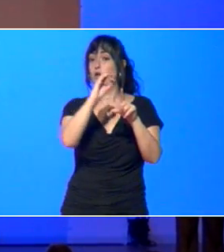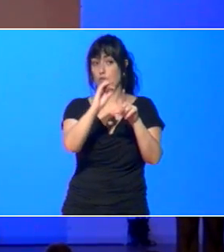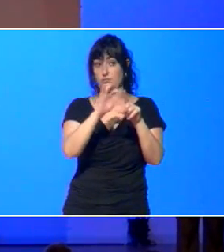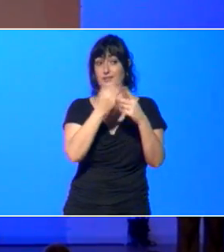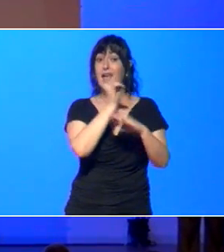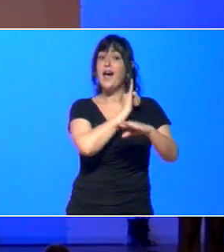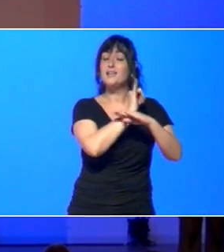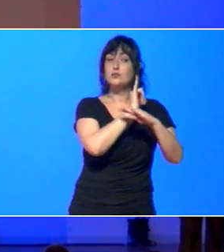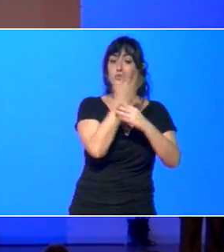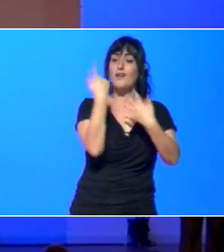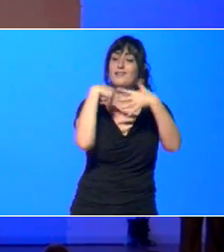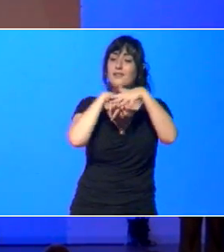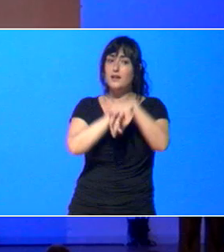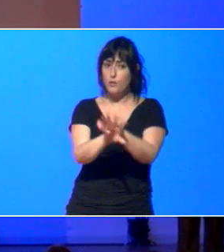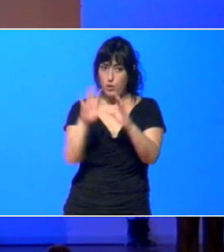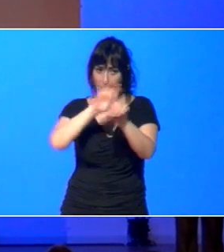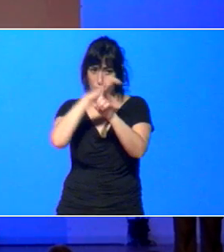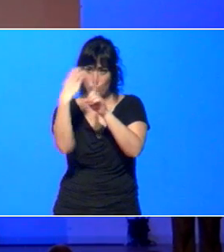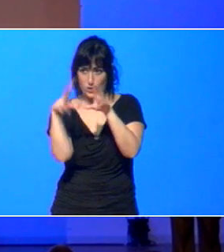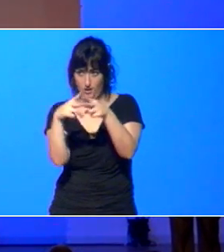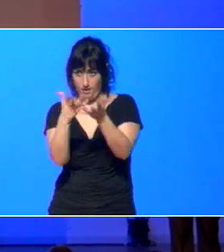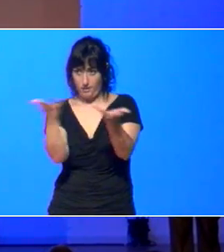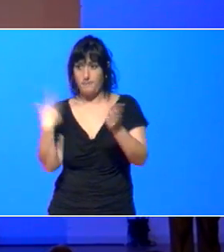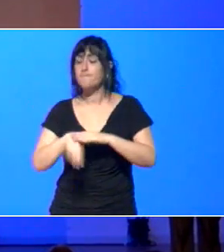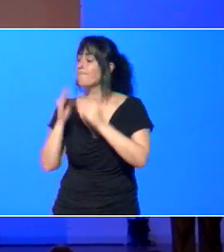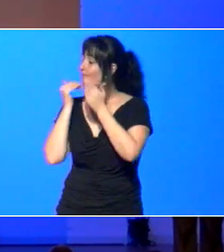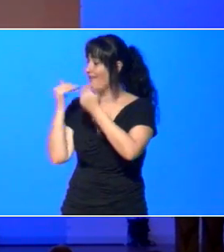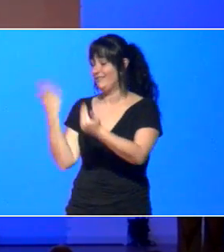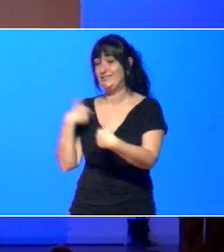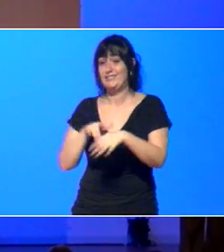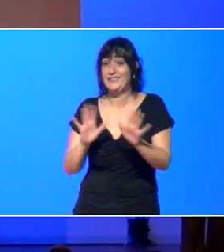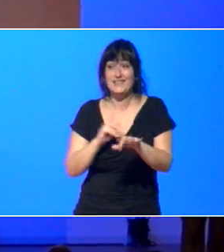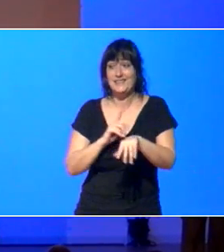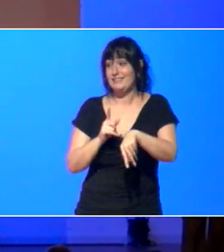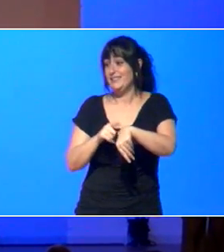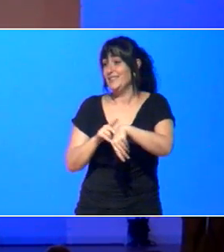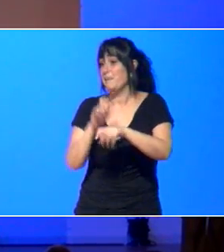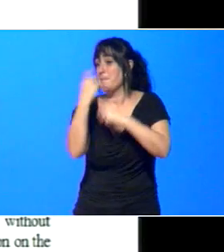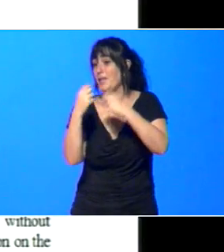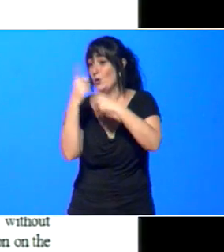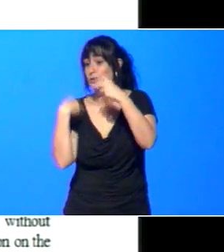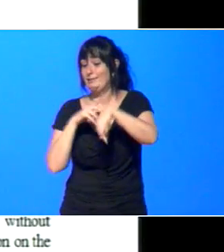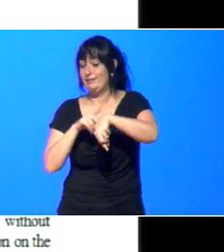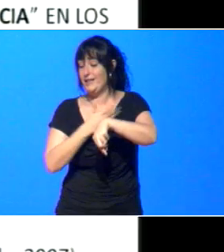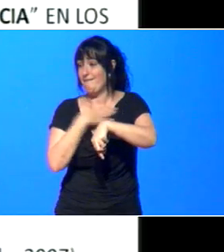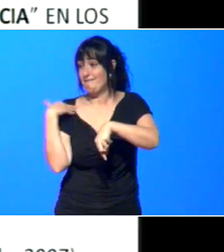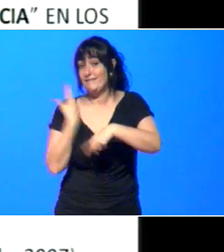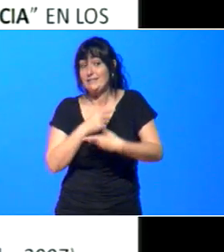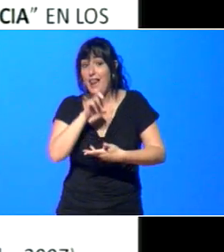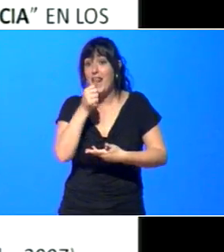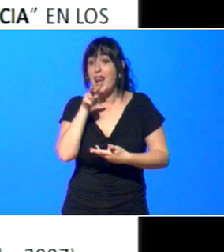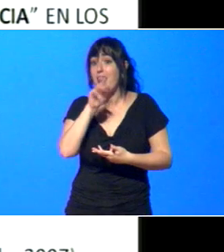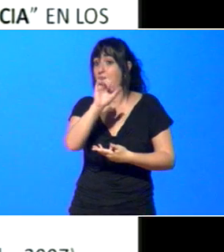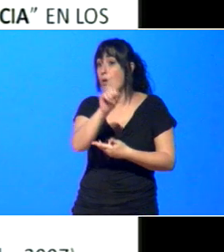Integración de la Comunidad, en la Universidad de Salamanca. Muchísimas gracias. Es que quiero dejar preguntas. Laura, ¿alguna